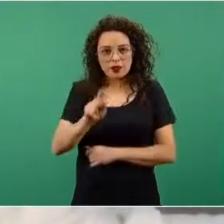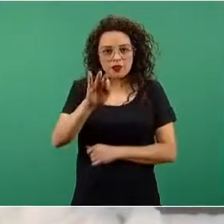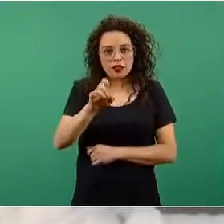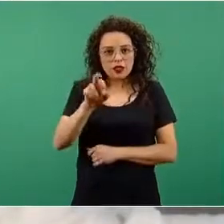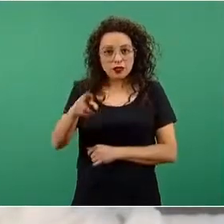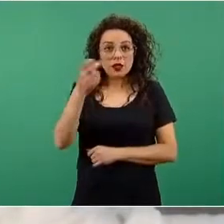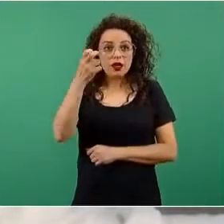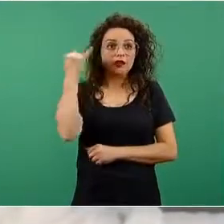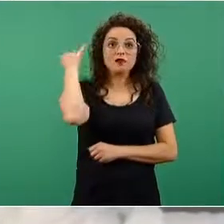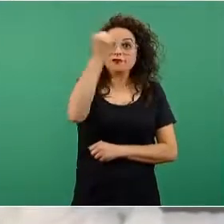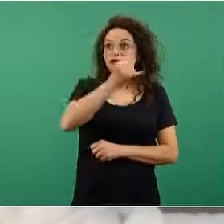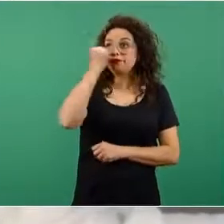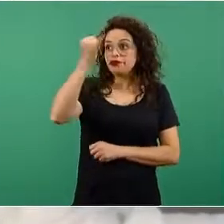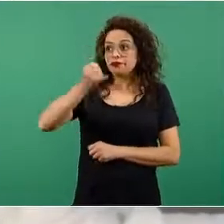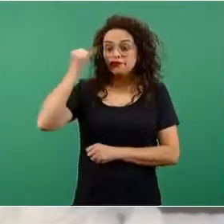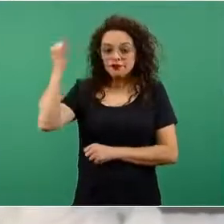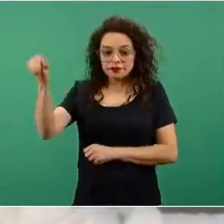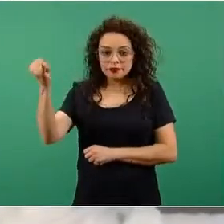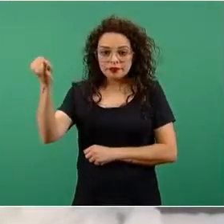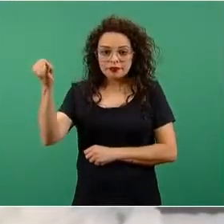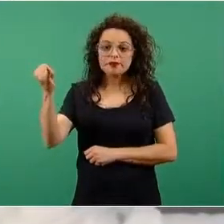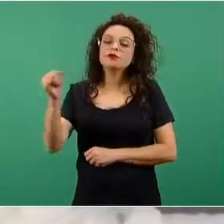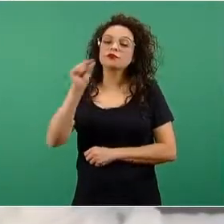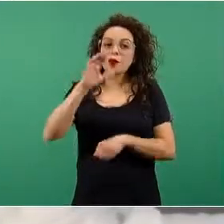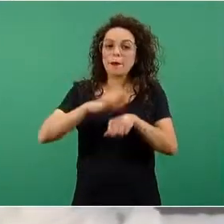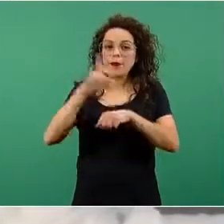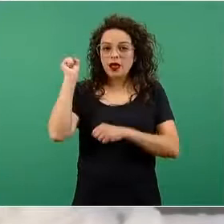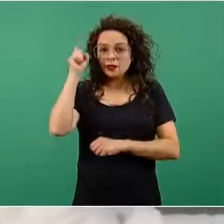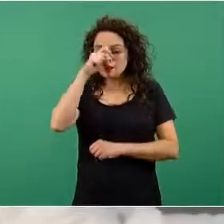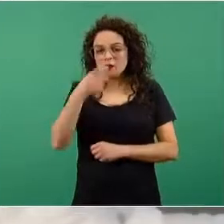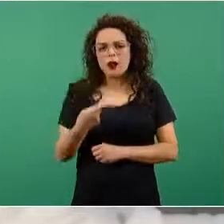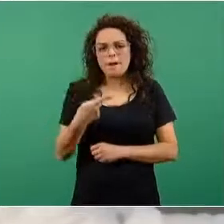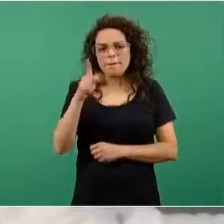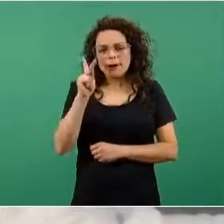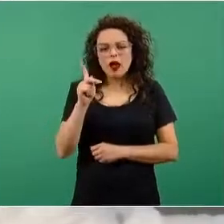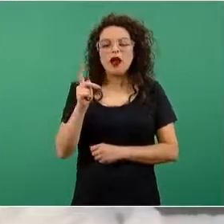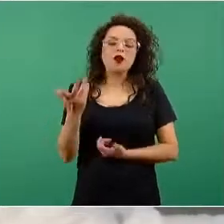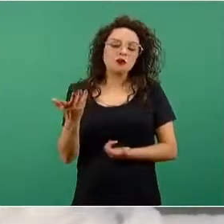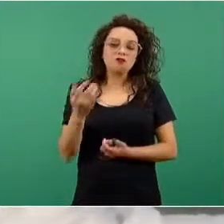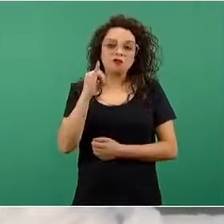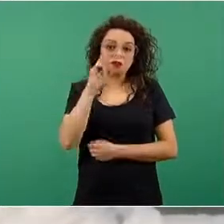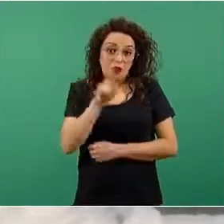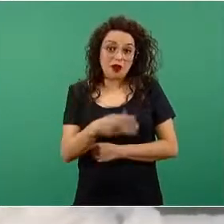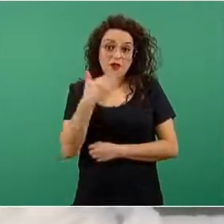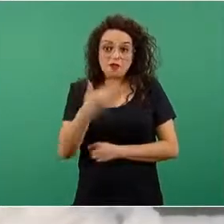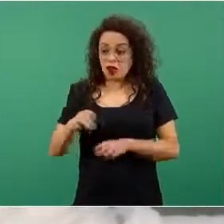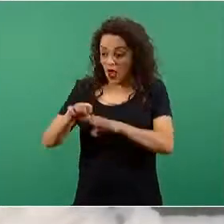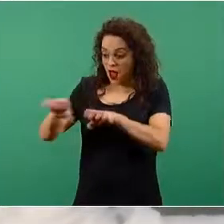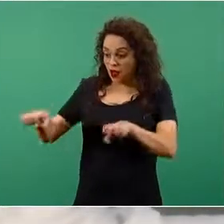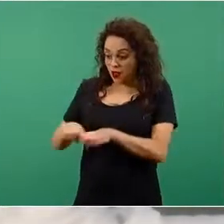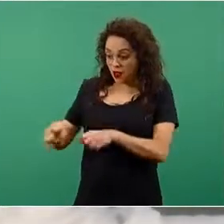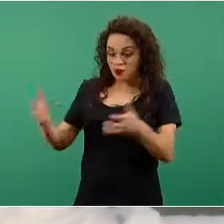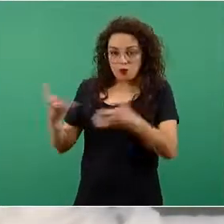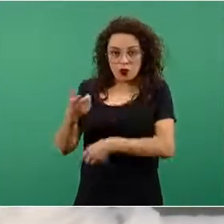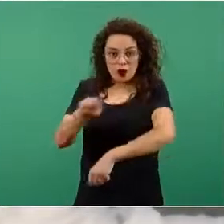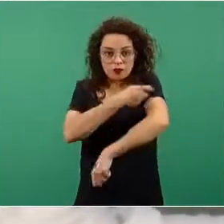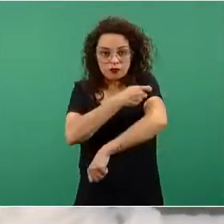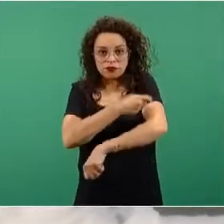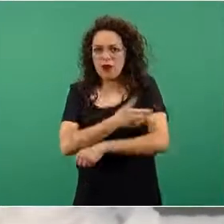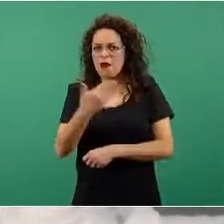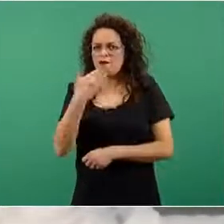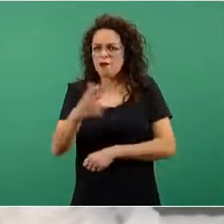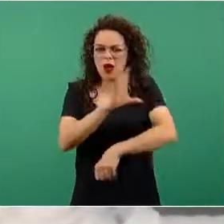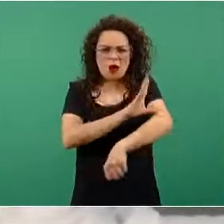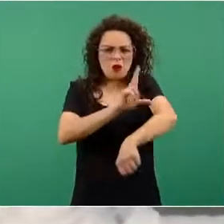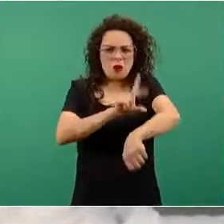un poquito más complejo el manejo, pero afortunadamente las brigadas correcaminos están muy bien organizadas, están muy bien coordinadas,